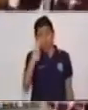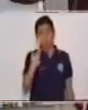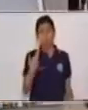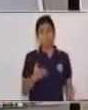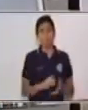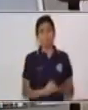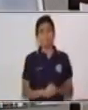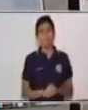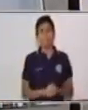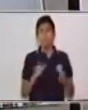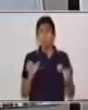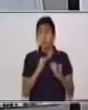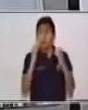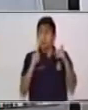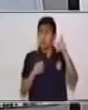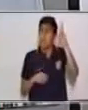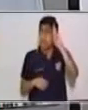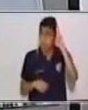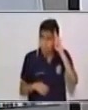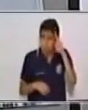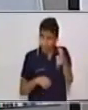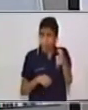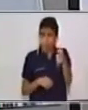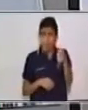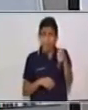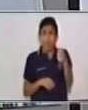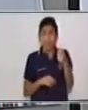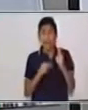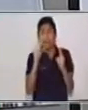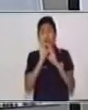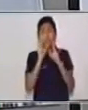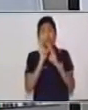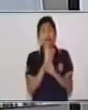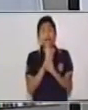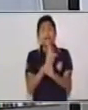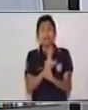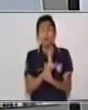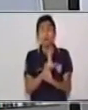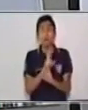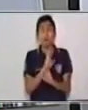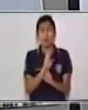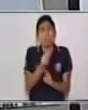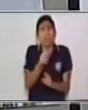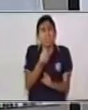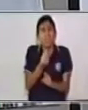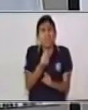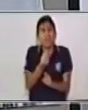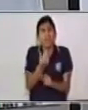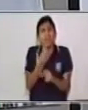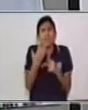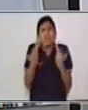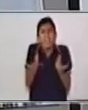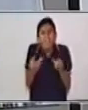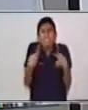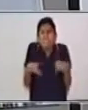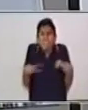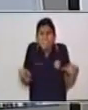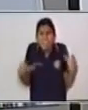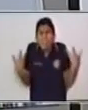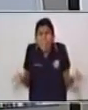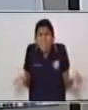Entonces, recordemos que sintácticamente el actante que responde a la interrogante ¿qué? O ¿qué fue lo